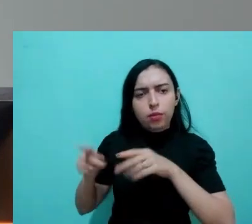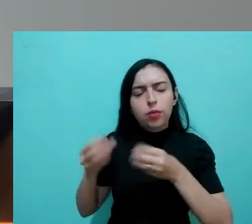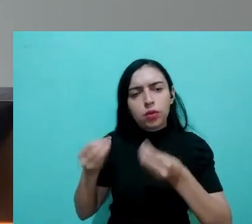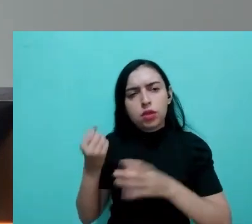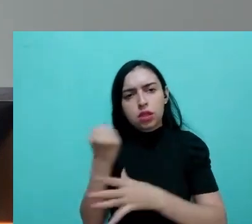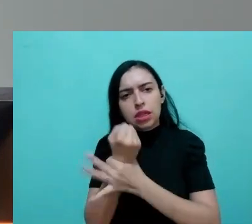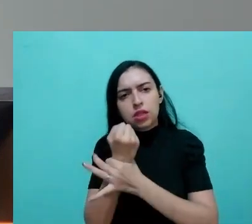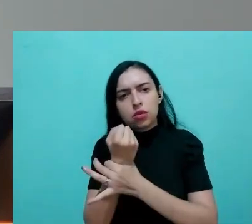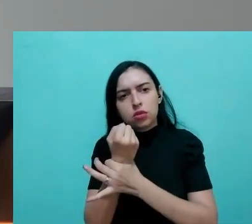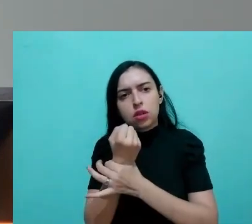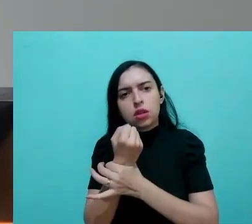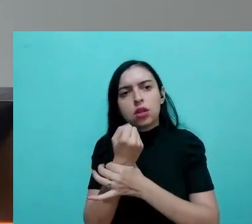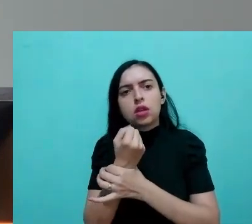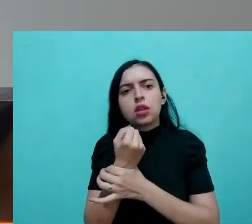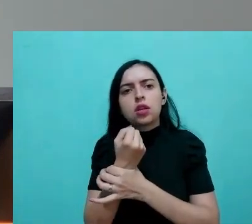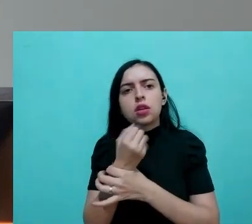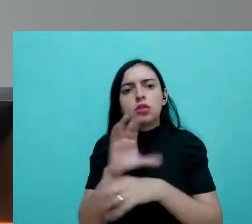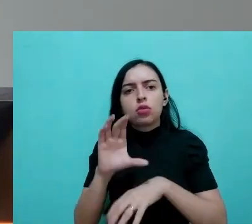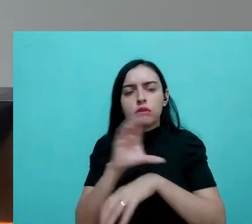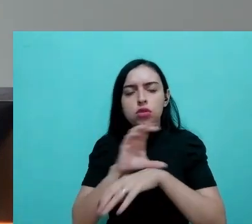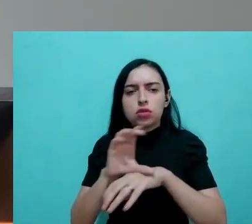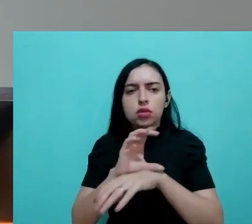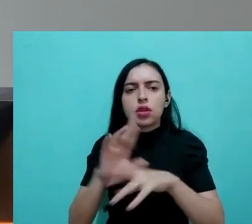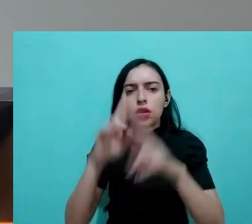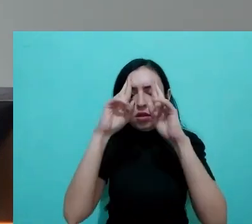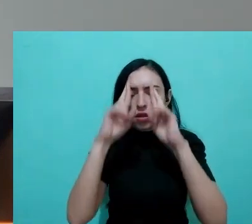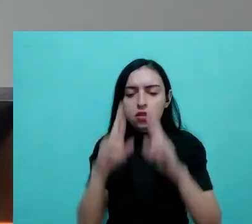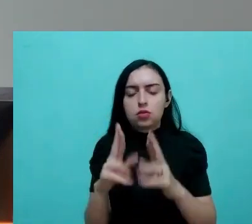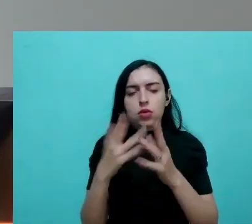las instituciones respeten la Constitución.